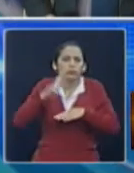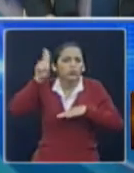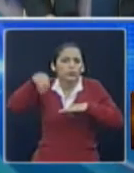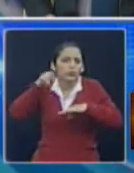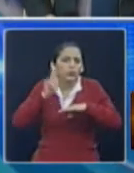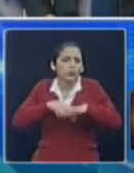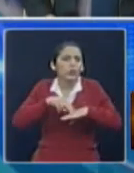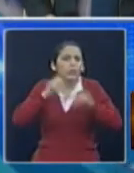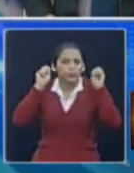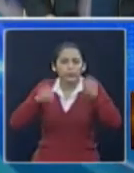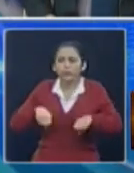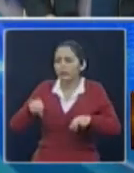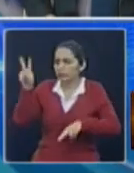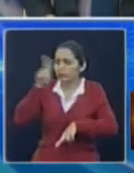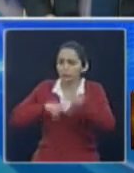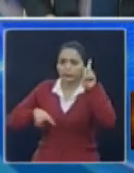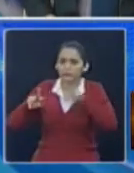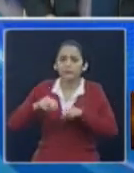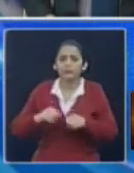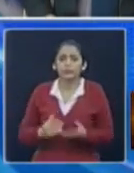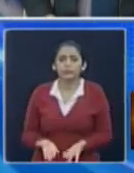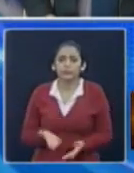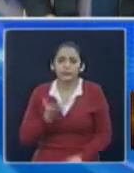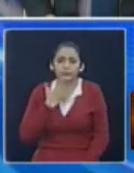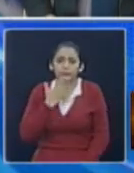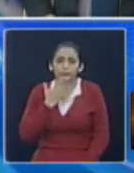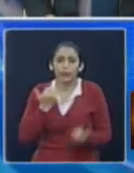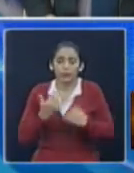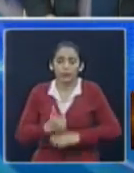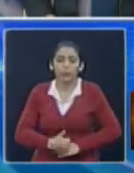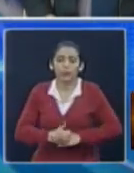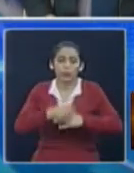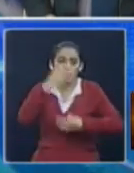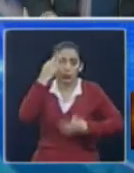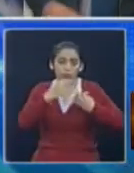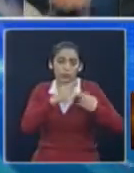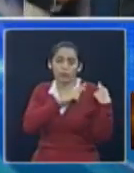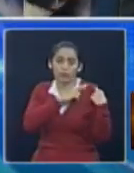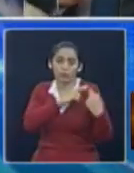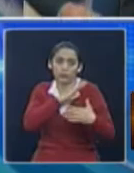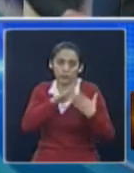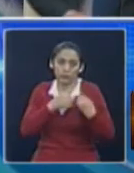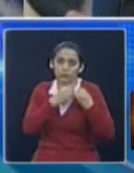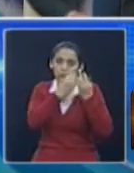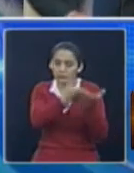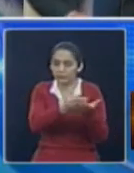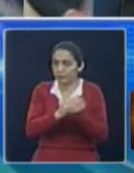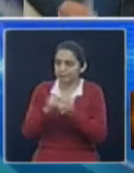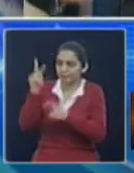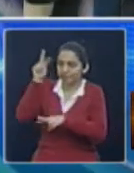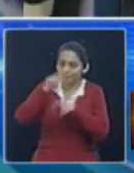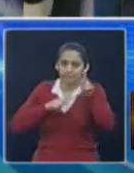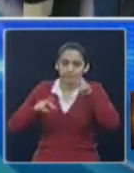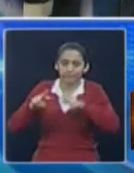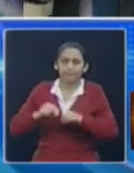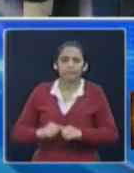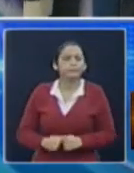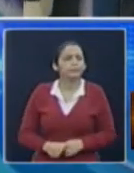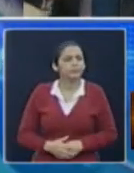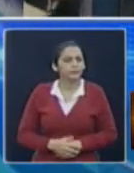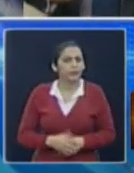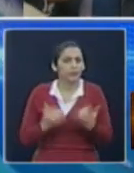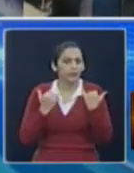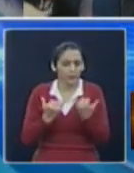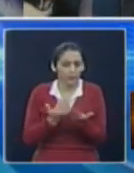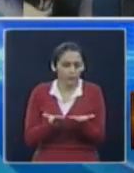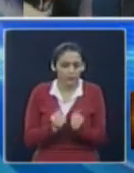vicepresidente, sino todo el proceso tiene que ir a la Corte Nacional de Justicia. Ahora, abogado, ¿qué se